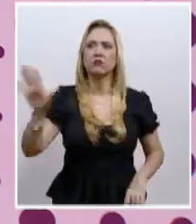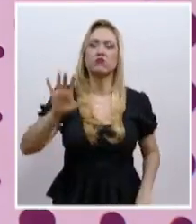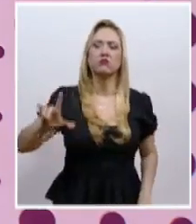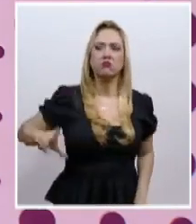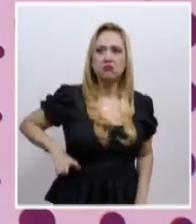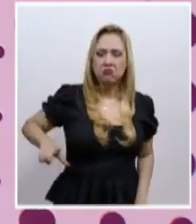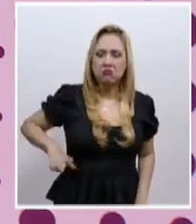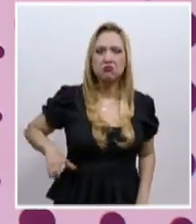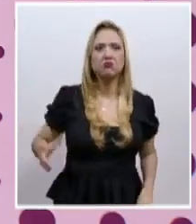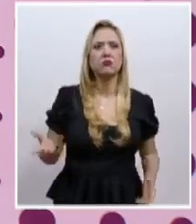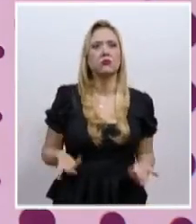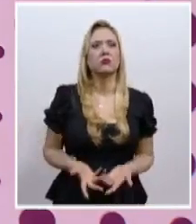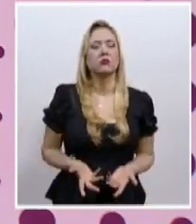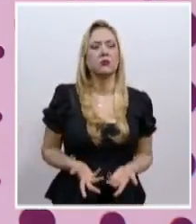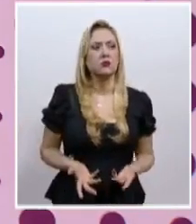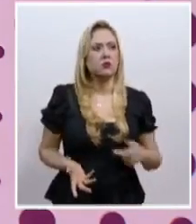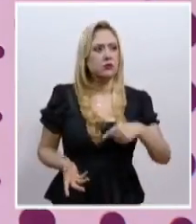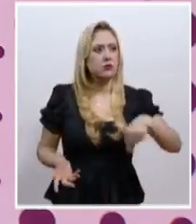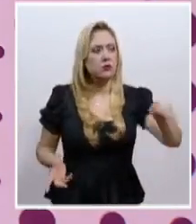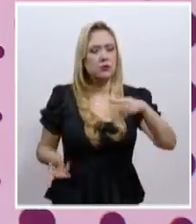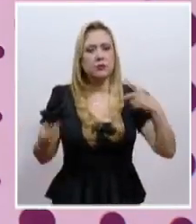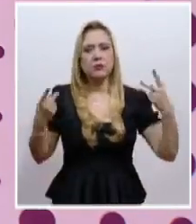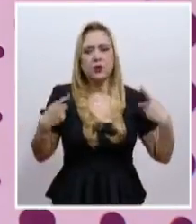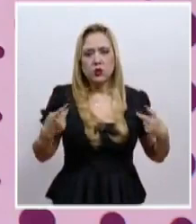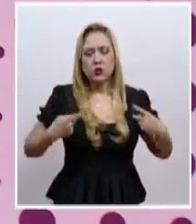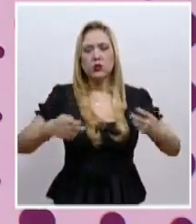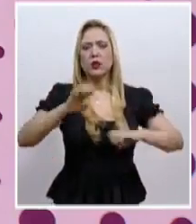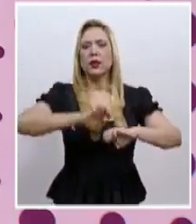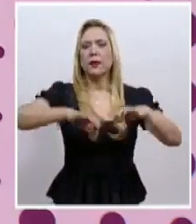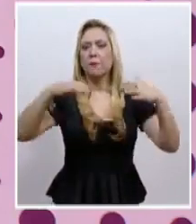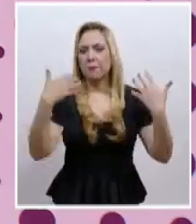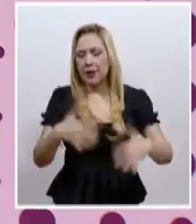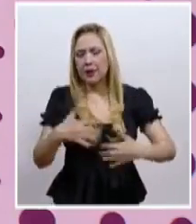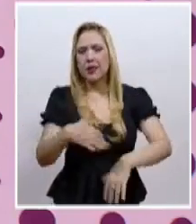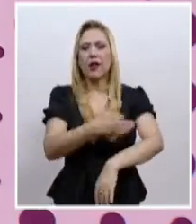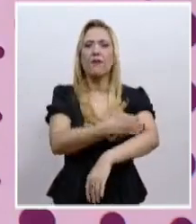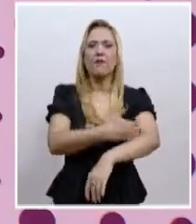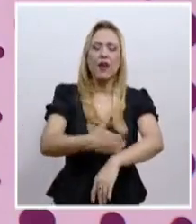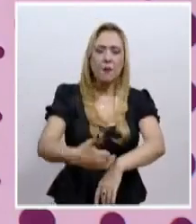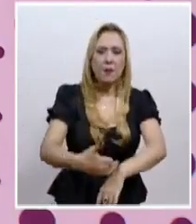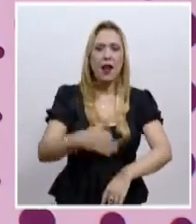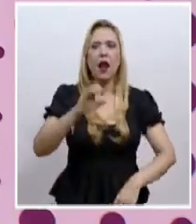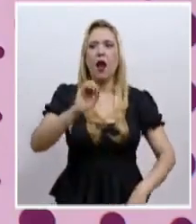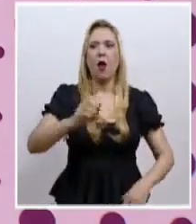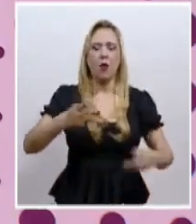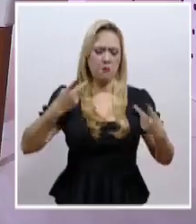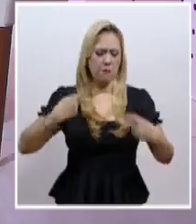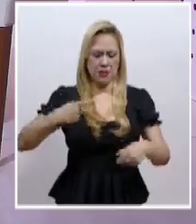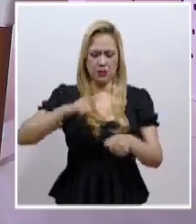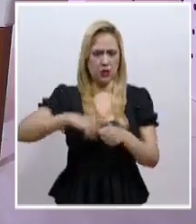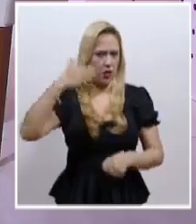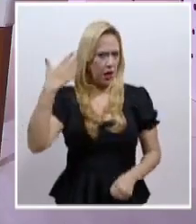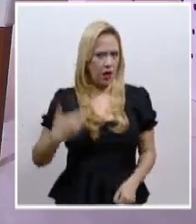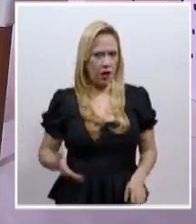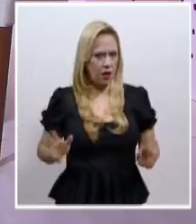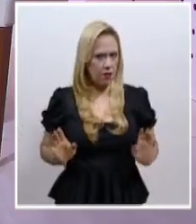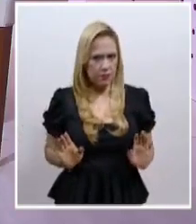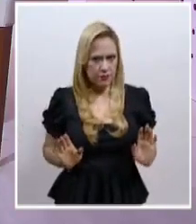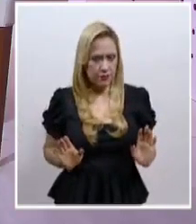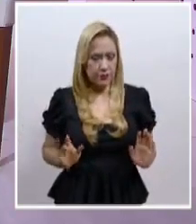una sociedad, o una empresa, una familia, o de manera personal.